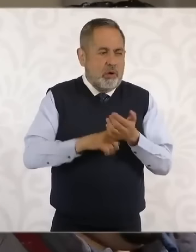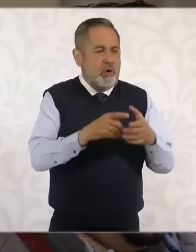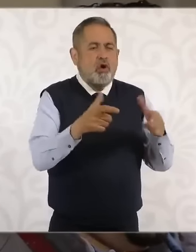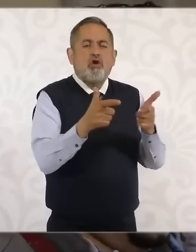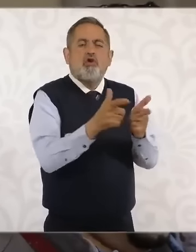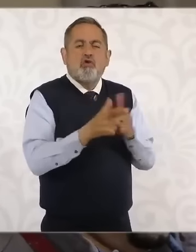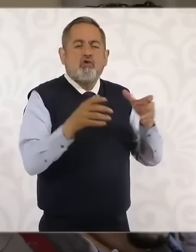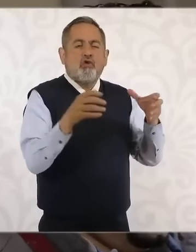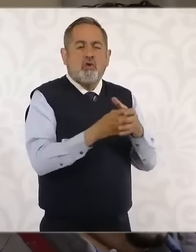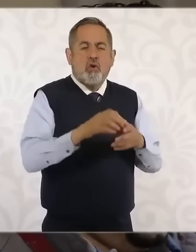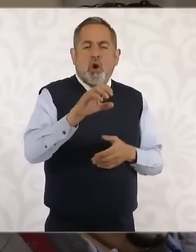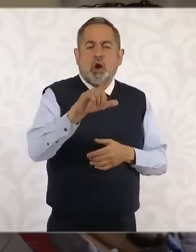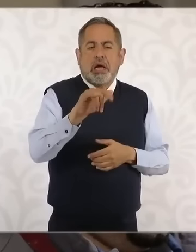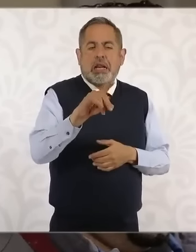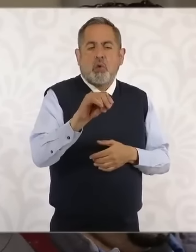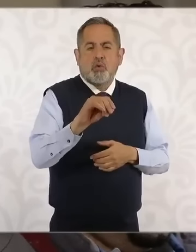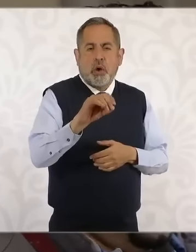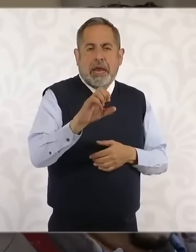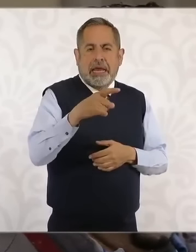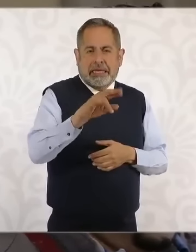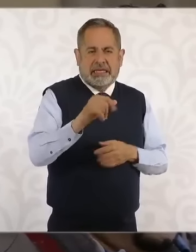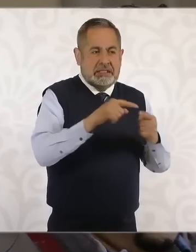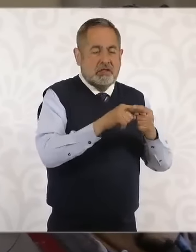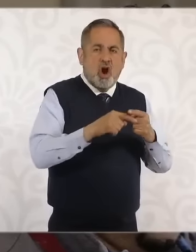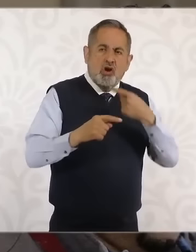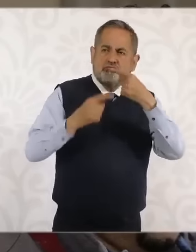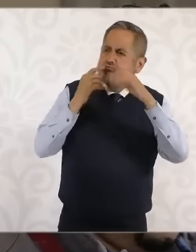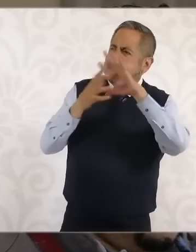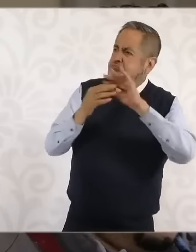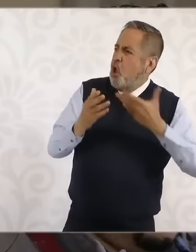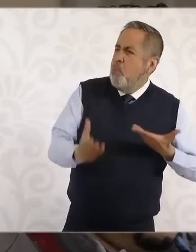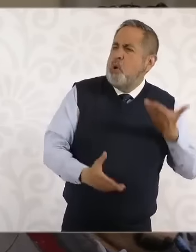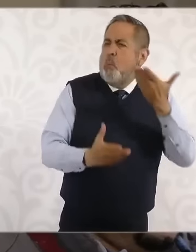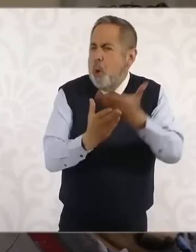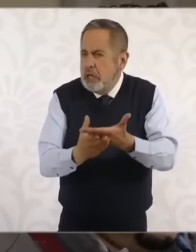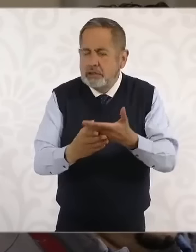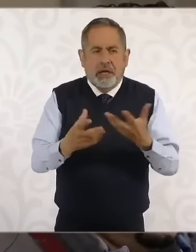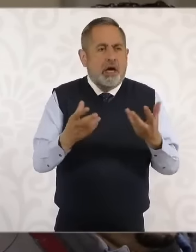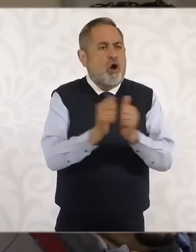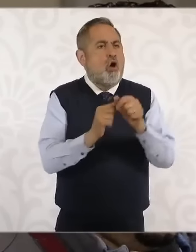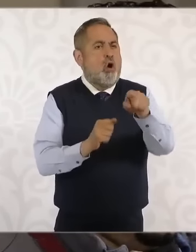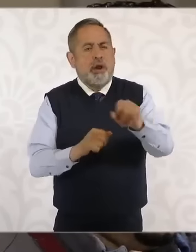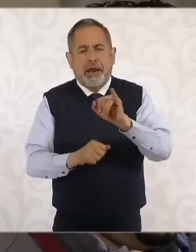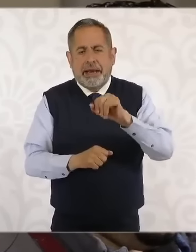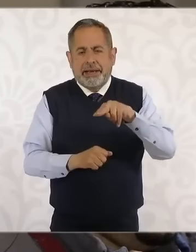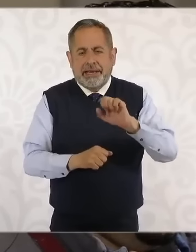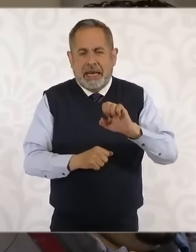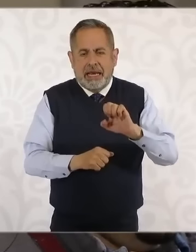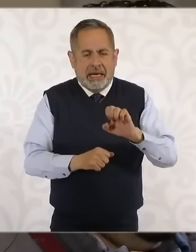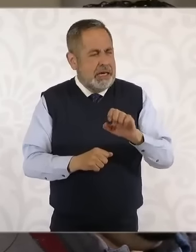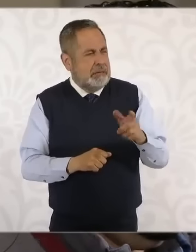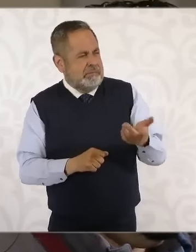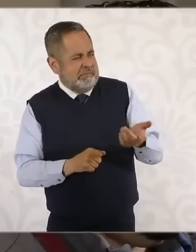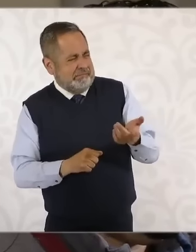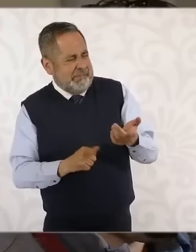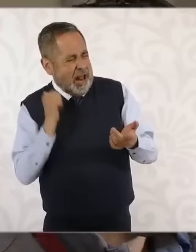que representa a Claudio X González Guajardo presentando una propuesta que avala el INE, que en realidad no es ninguna